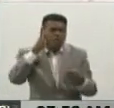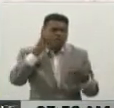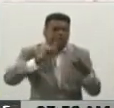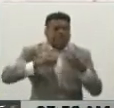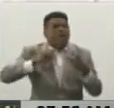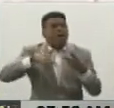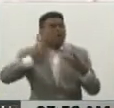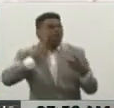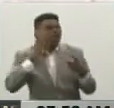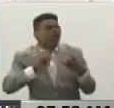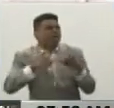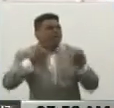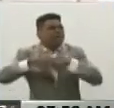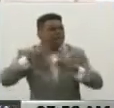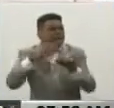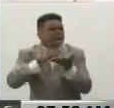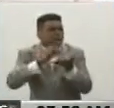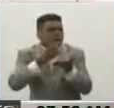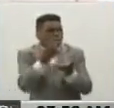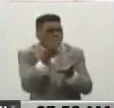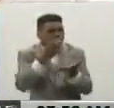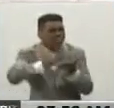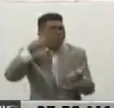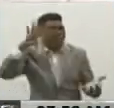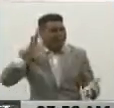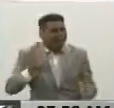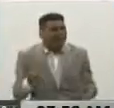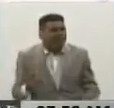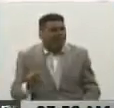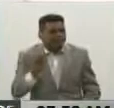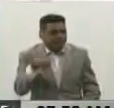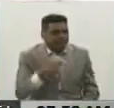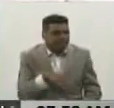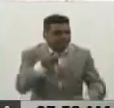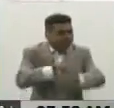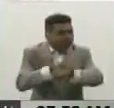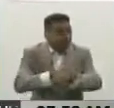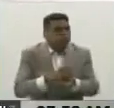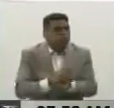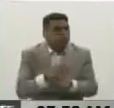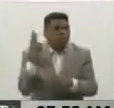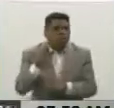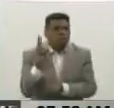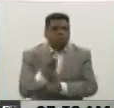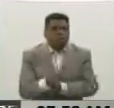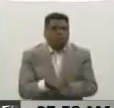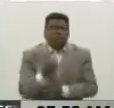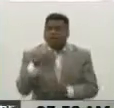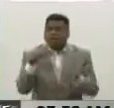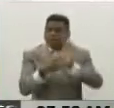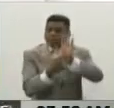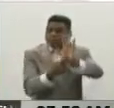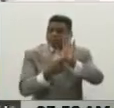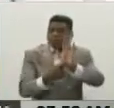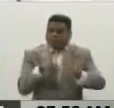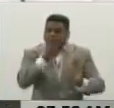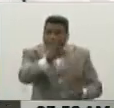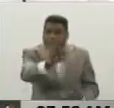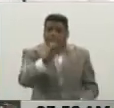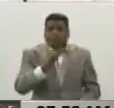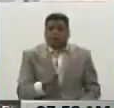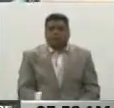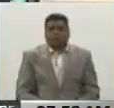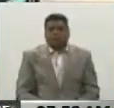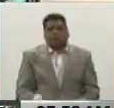el sentido en que nosotros también le demos las herramientas y la formación a nuestro pueblo, que le digamos que eso existe y que está allí, claro, pero que es para ellos también. Claro. Camilo, ahora